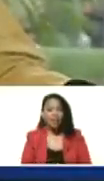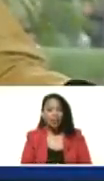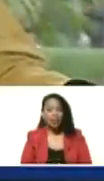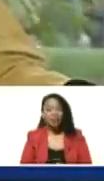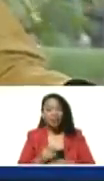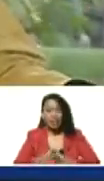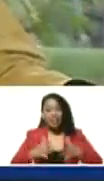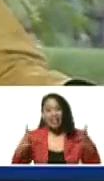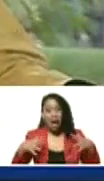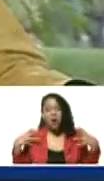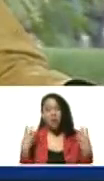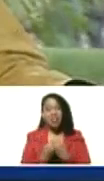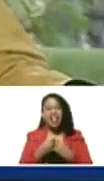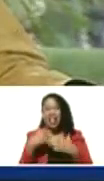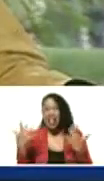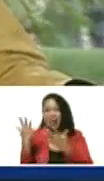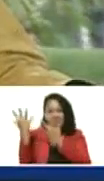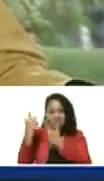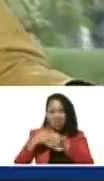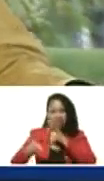compañera. Dayana, ¿qué me dice, Dayana?